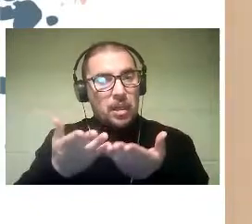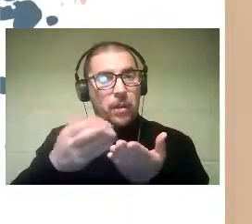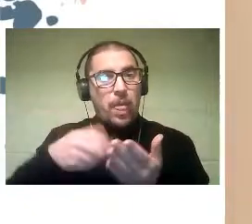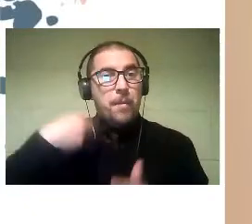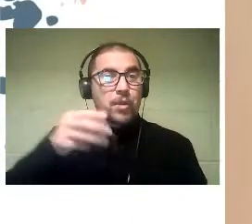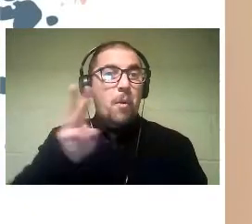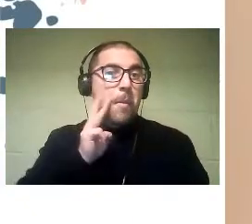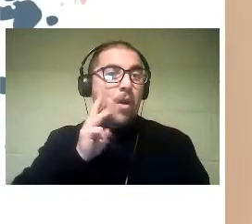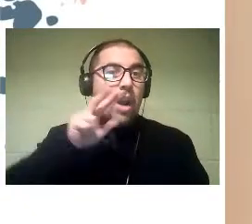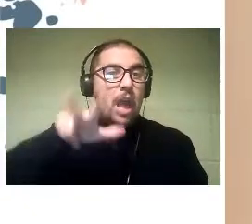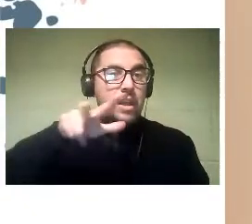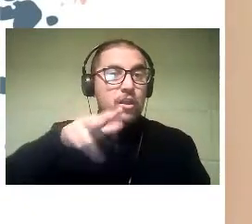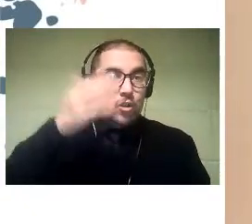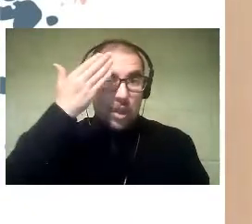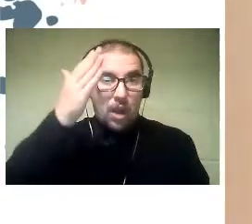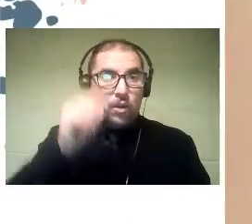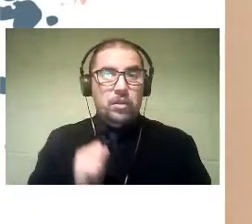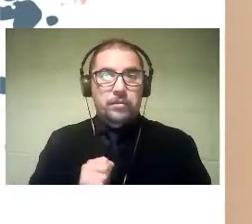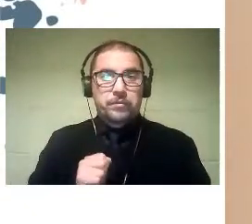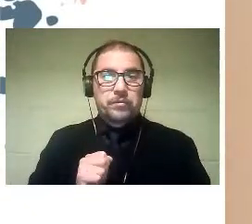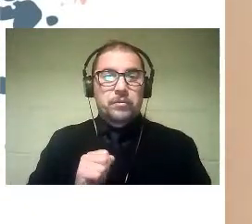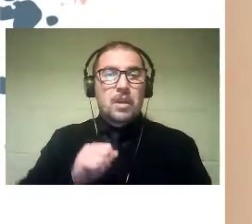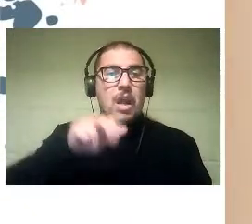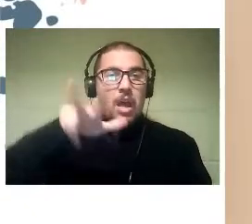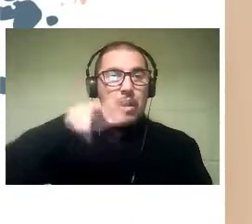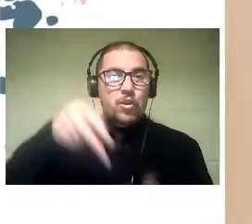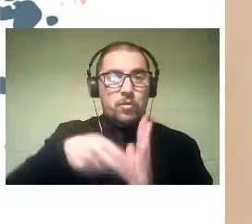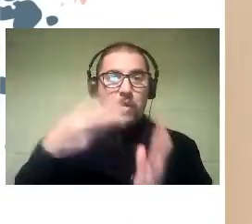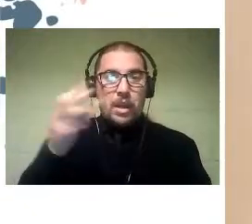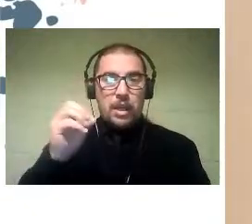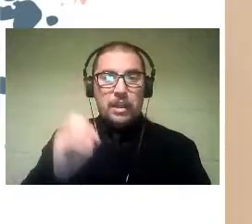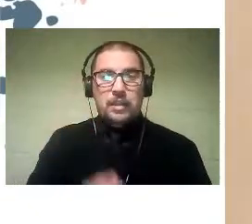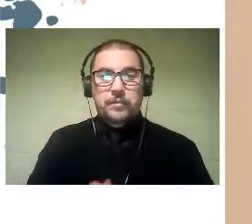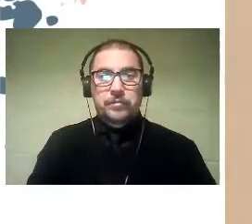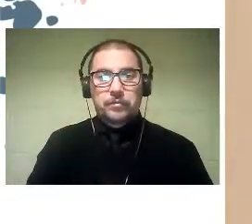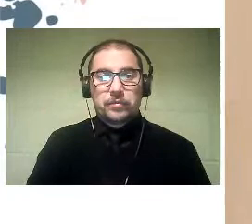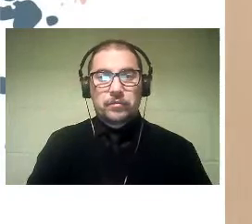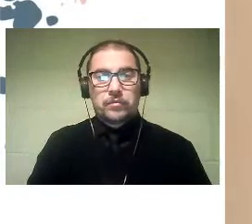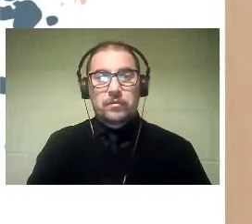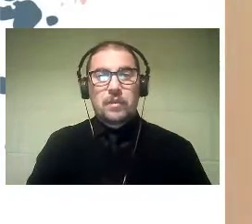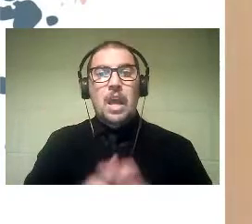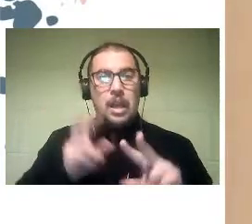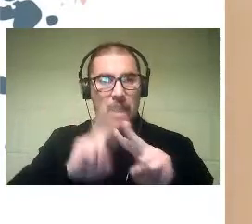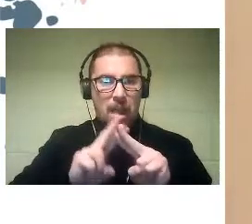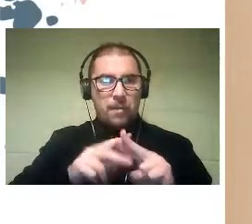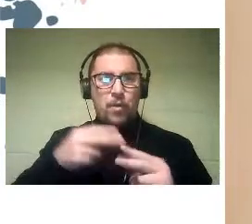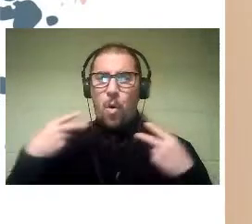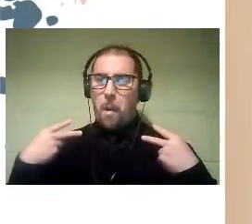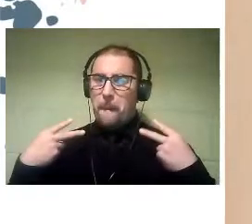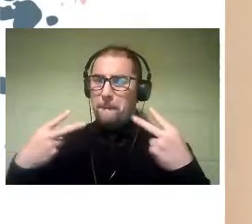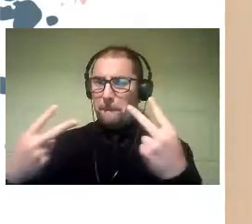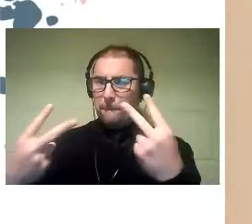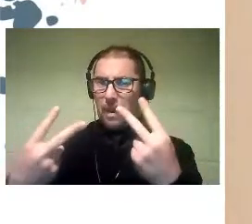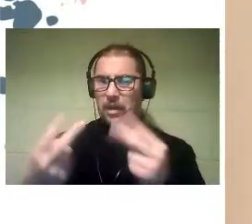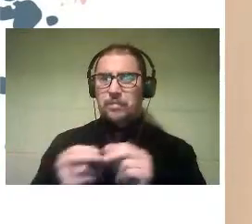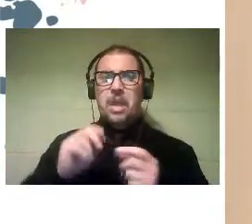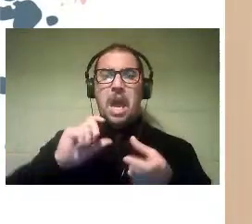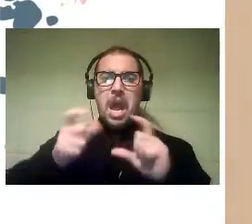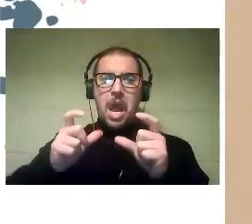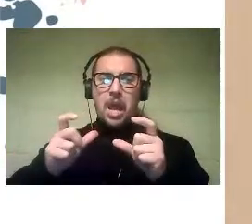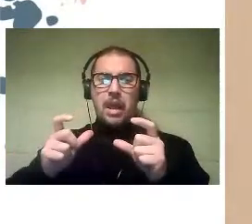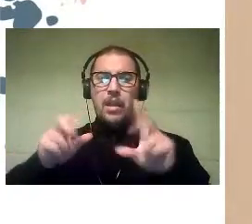miércoles 18 de agosto a las 18:30 horas a que realicemos un viaje por uno de los géneros